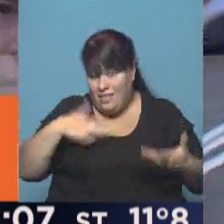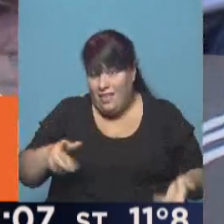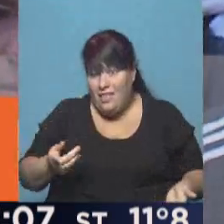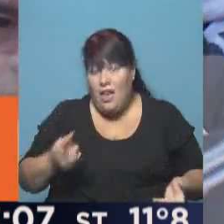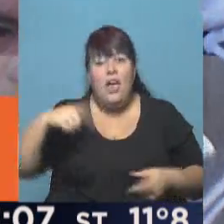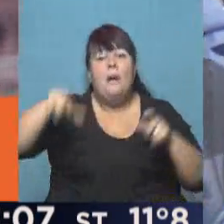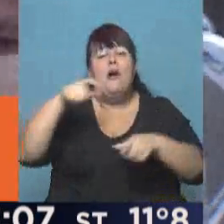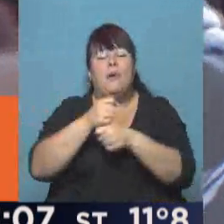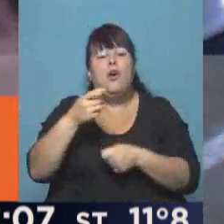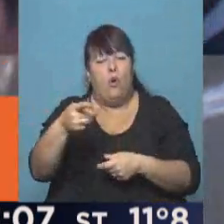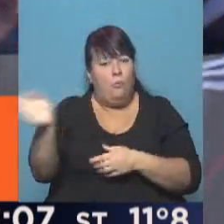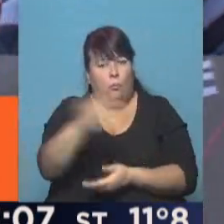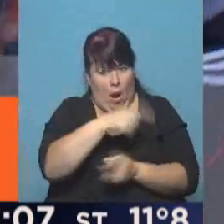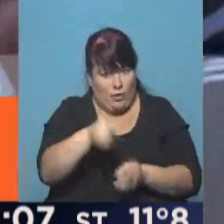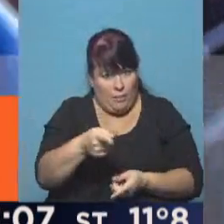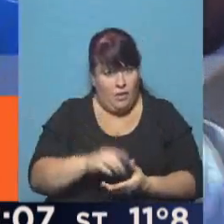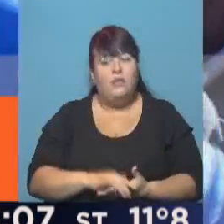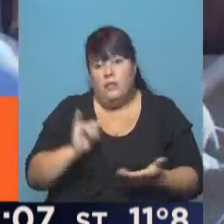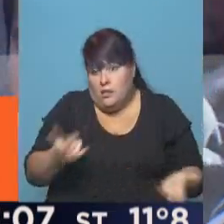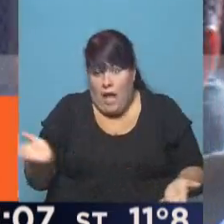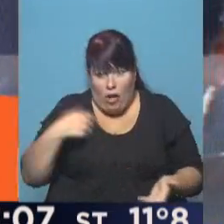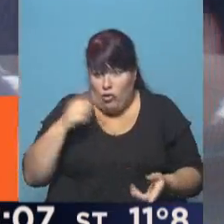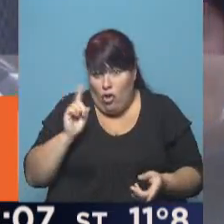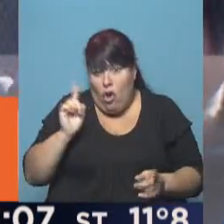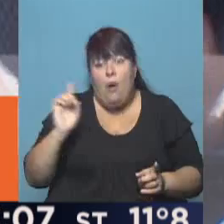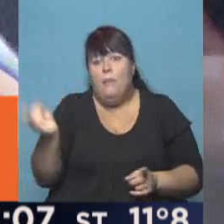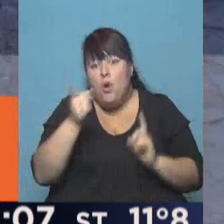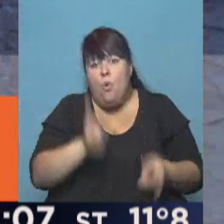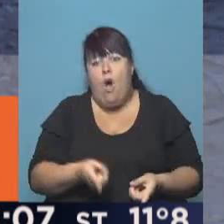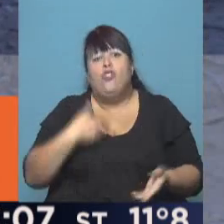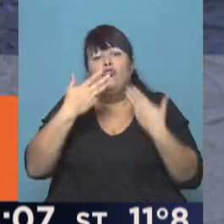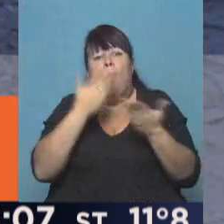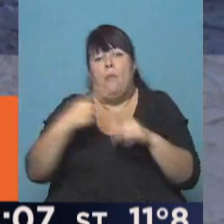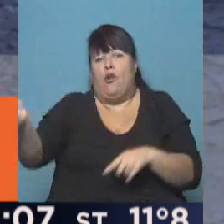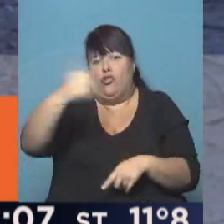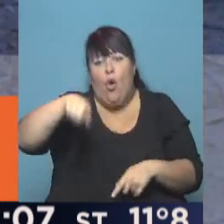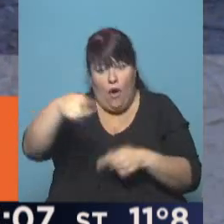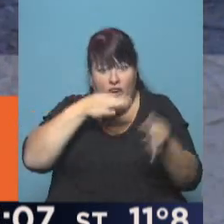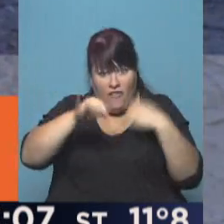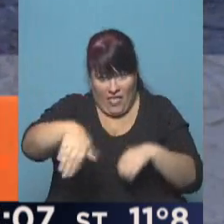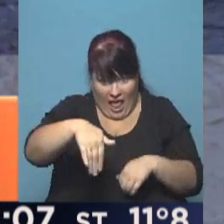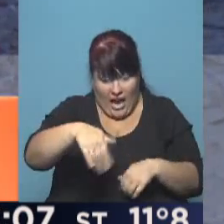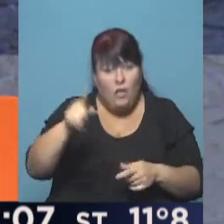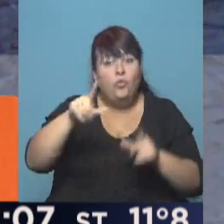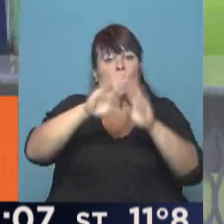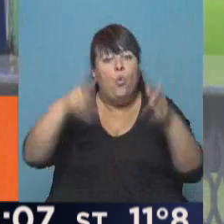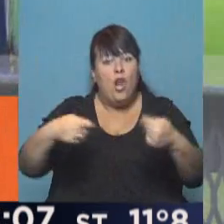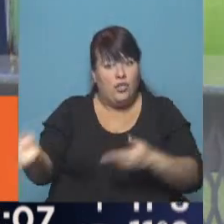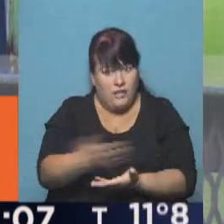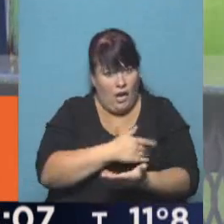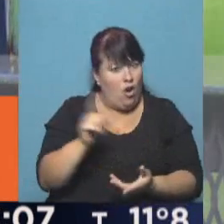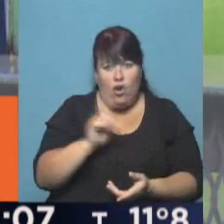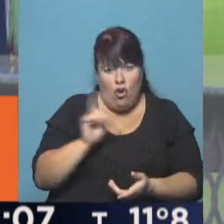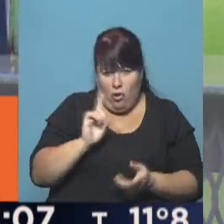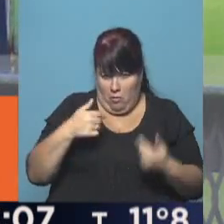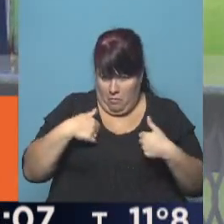estuviera toda esa gente trabajando. ¿Usted lo desalojaron, señor? Y sí, no, a mí no, pero de todas maneras, yo hablo por toda la gente. ¿Usted vende aquí afuera? ¿Levantaron su puesto?